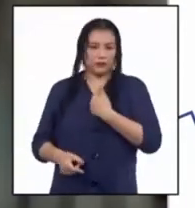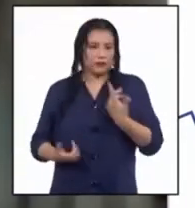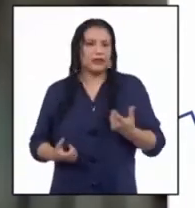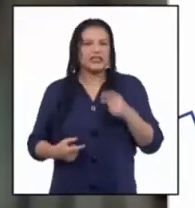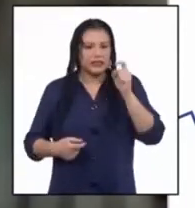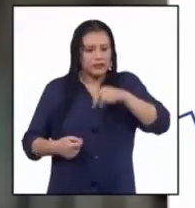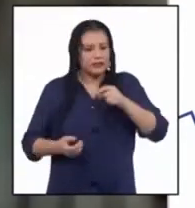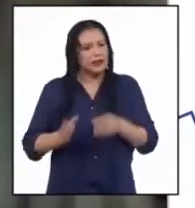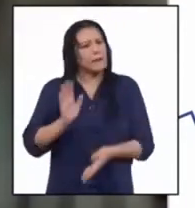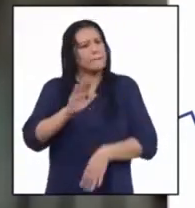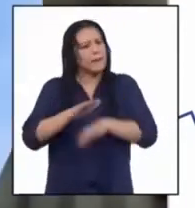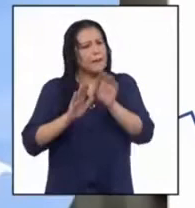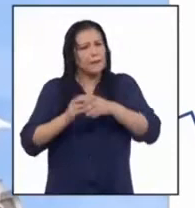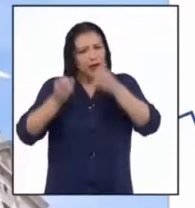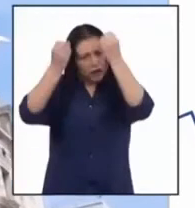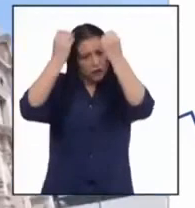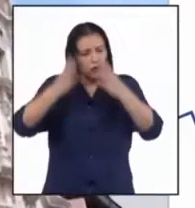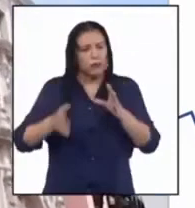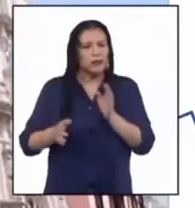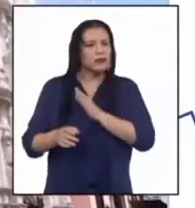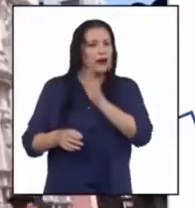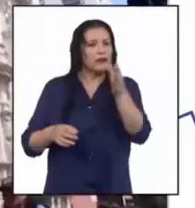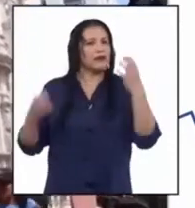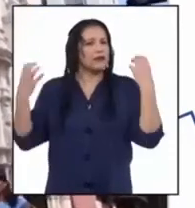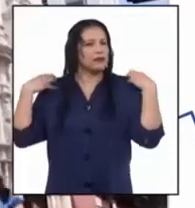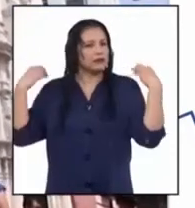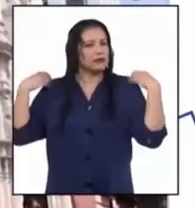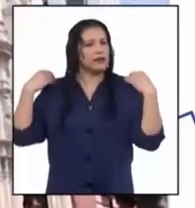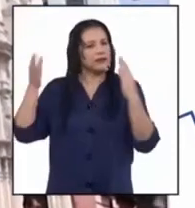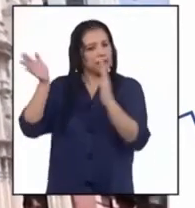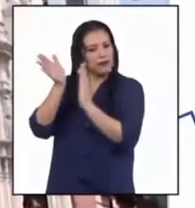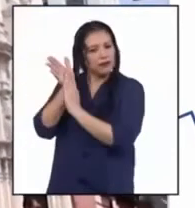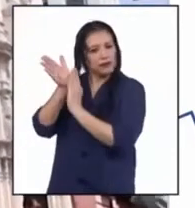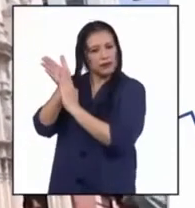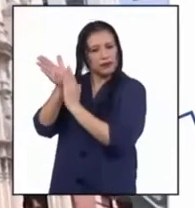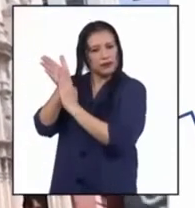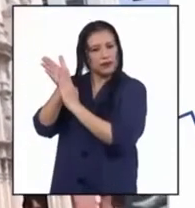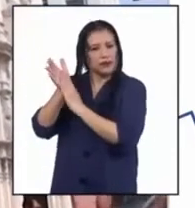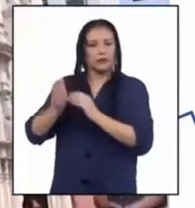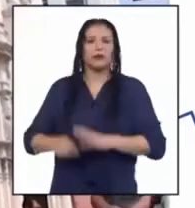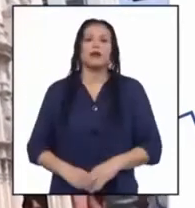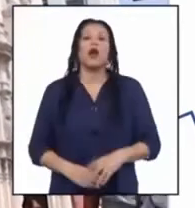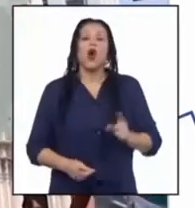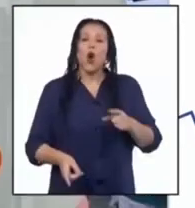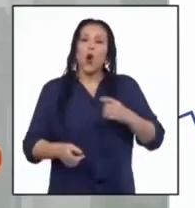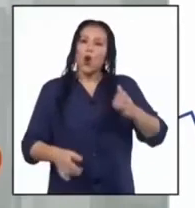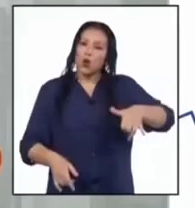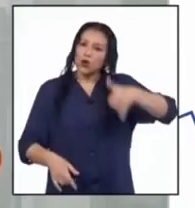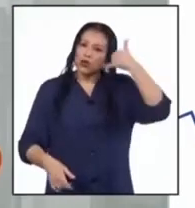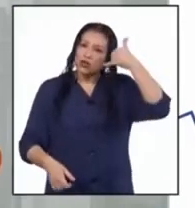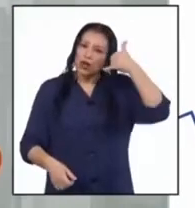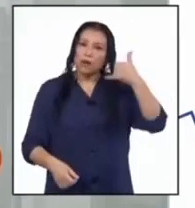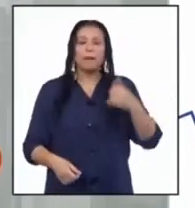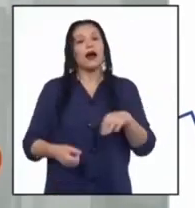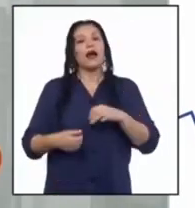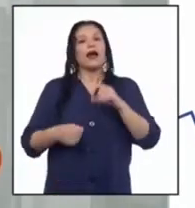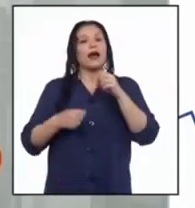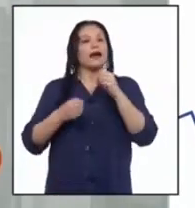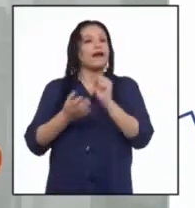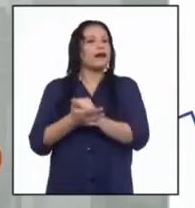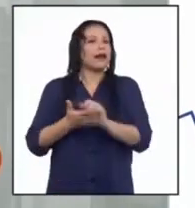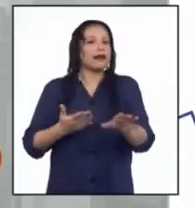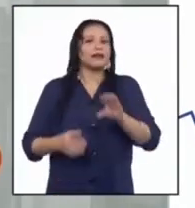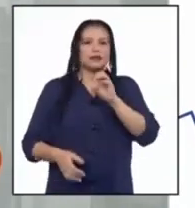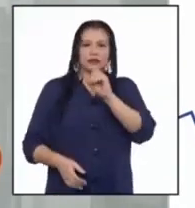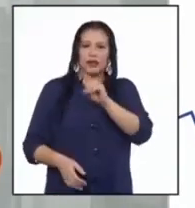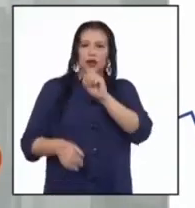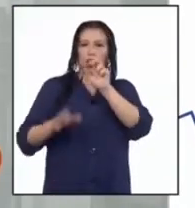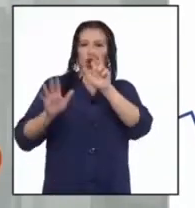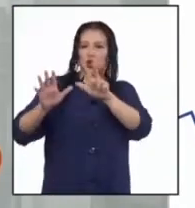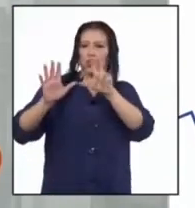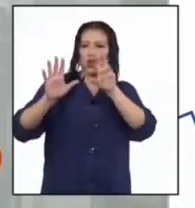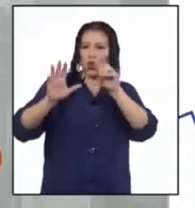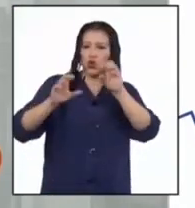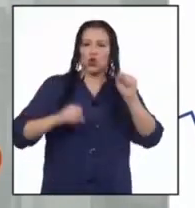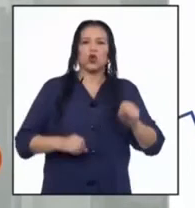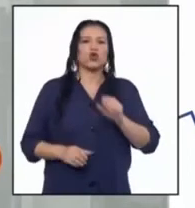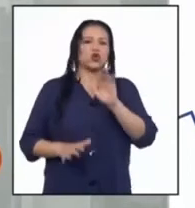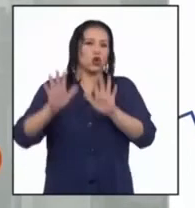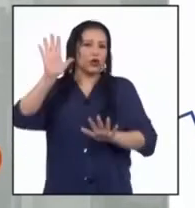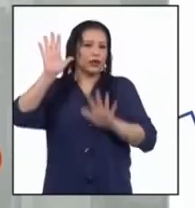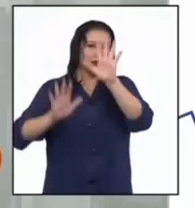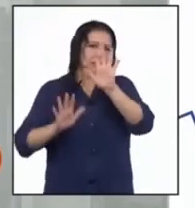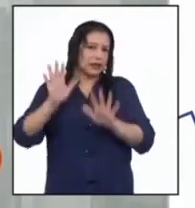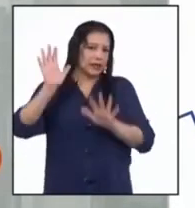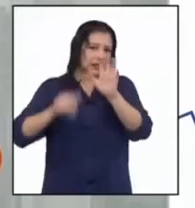necesitas mayor información, acude a las oficinas de la Defensoría del Pueblo o llama a su línea gratuita 0800